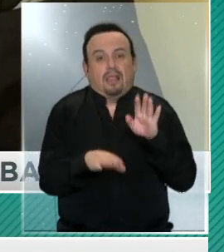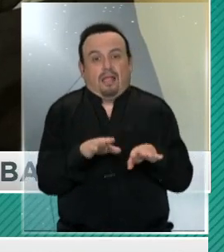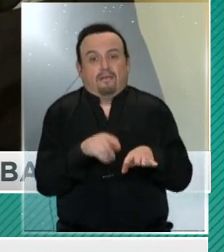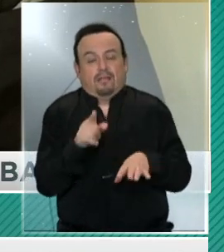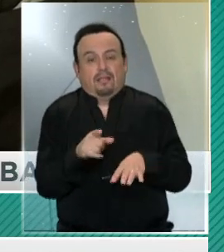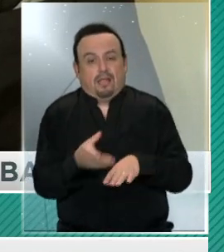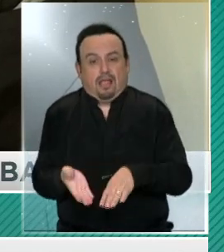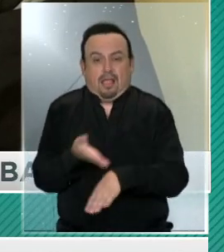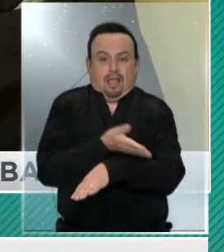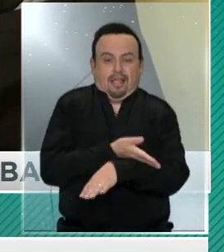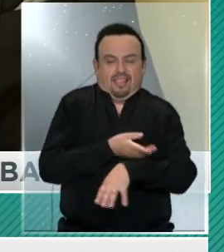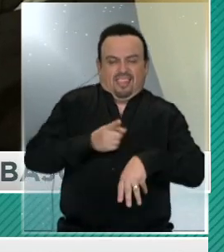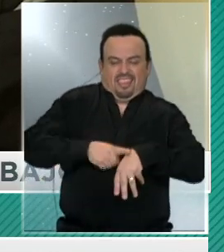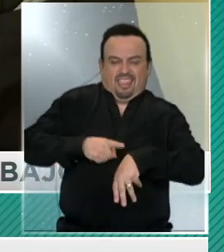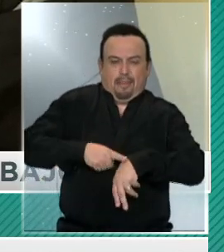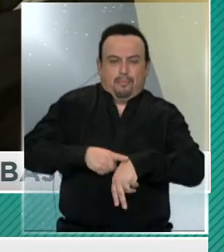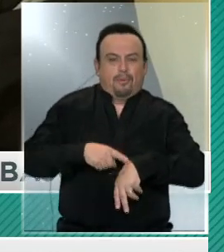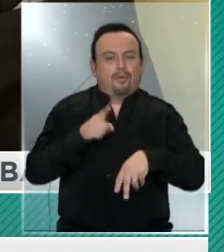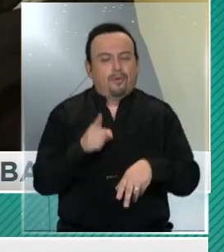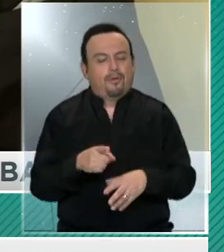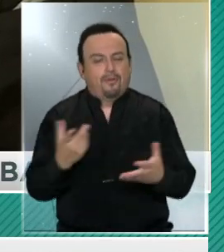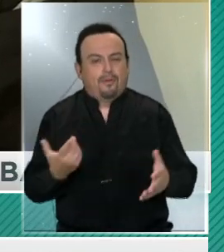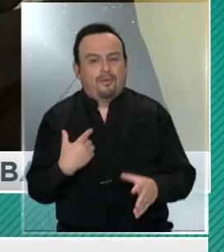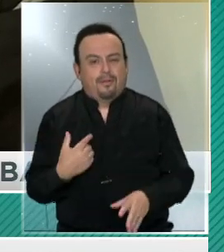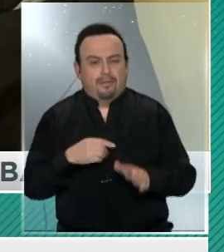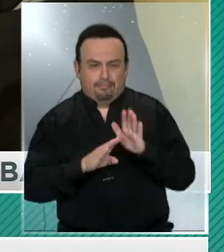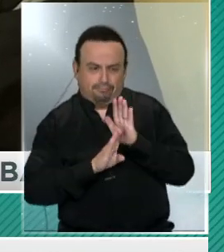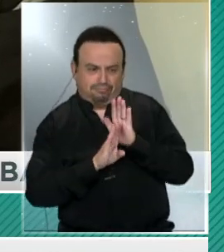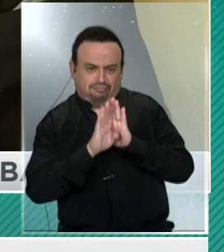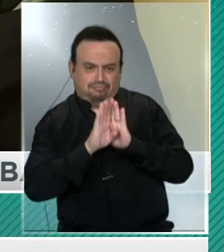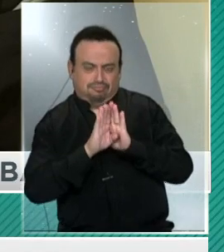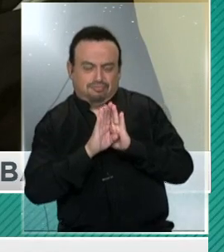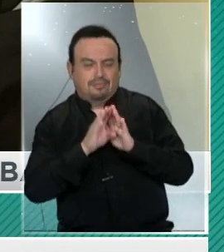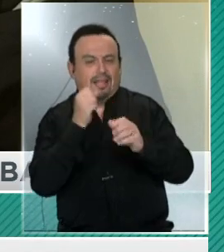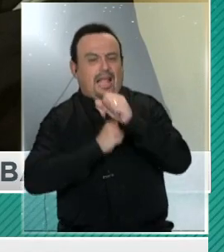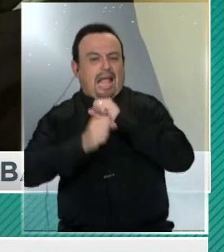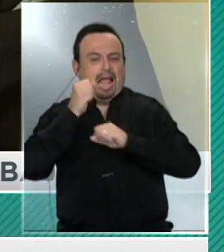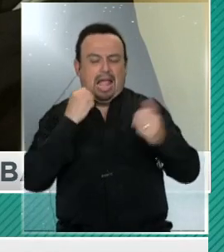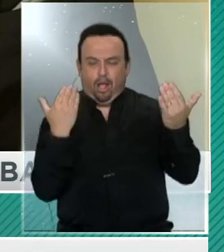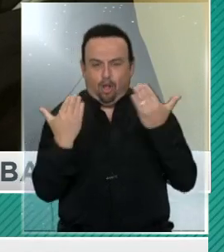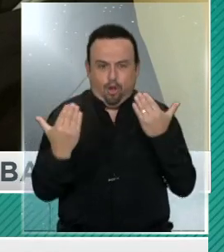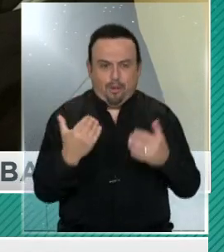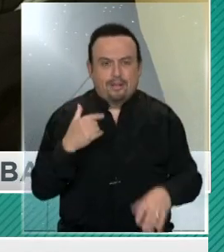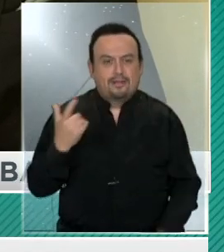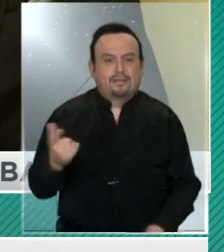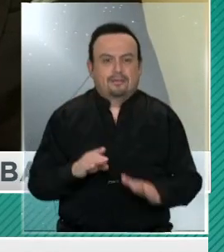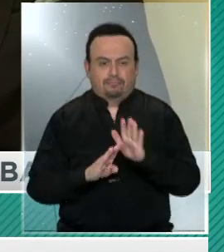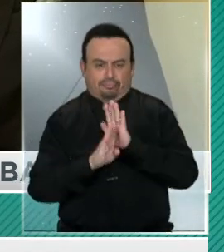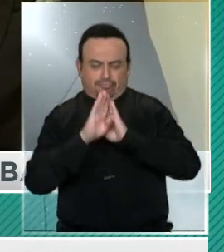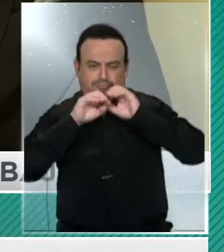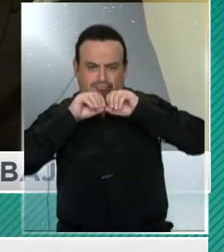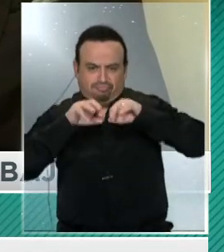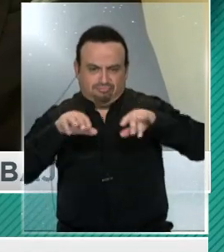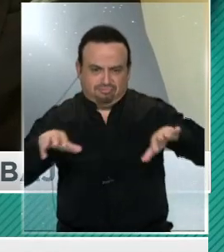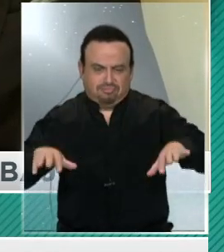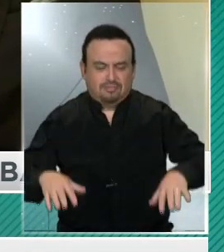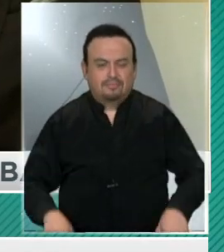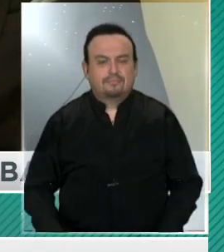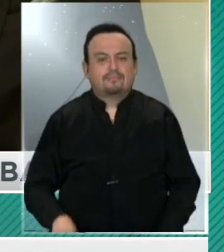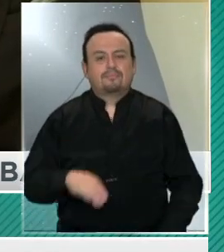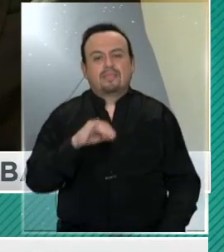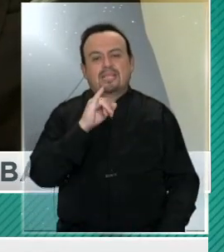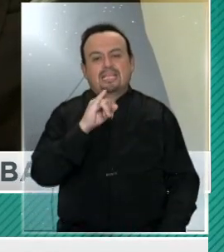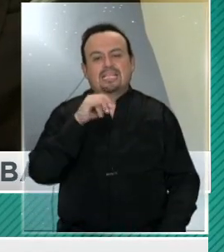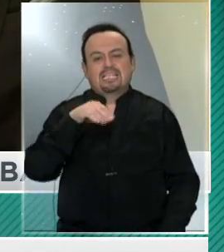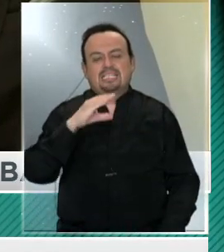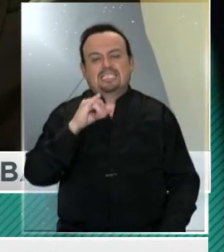el periodo, pero también se espera un pic, como en los años habituales. En años anteriores hemos visto pic de influenza, también del virus